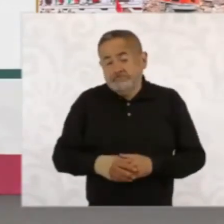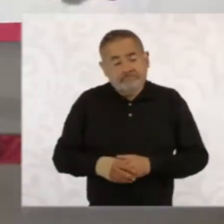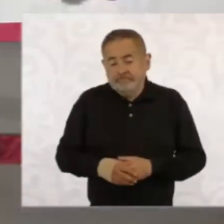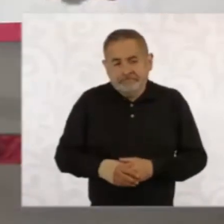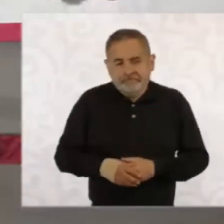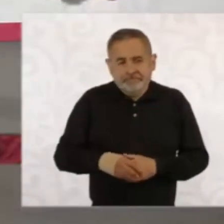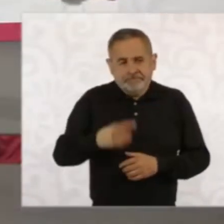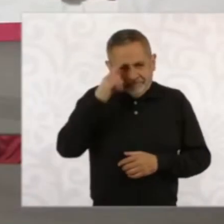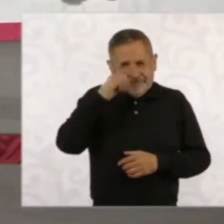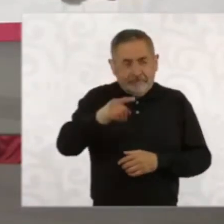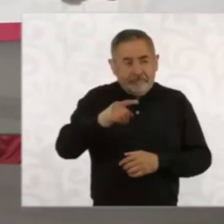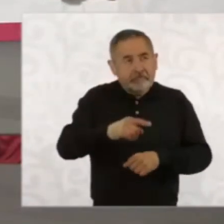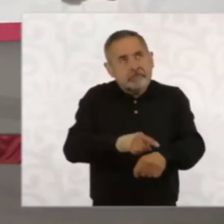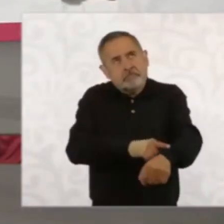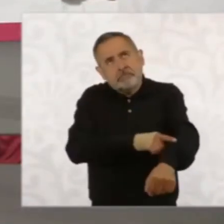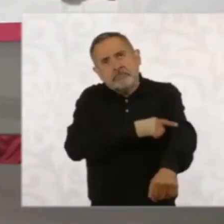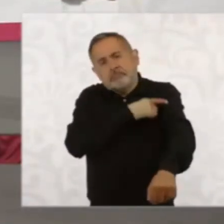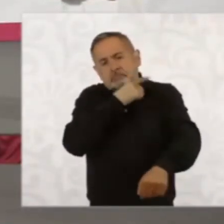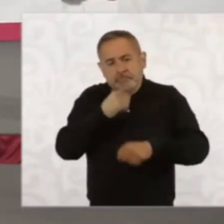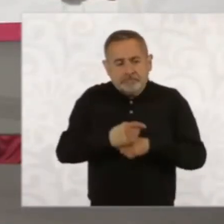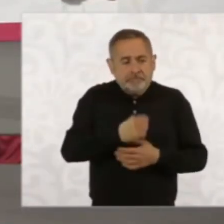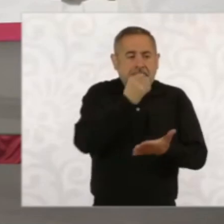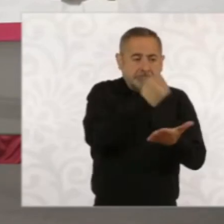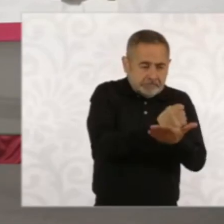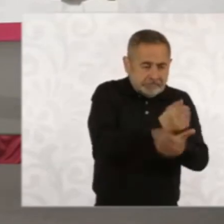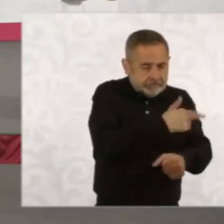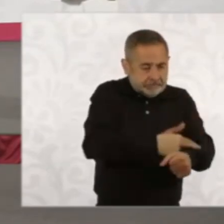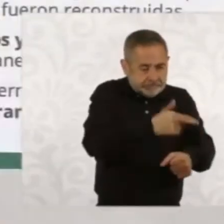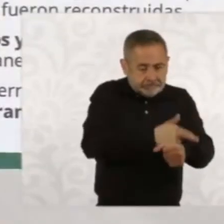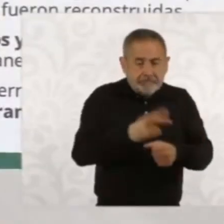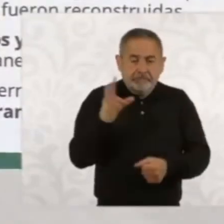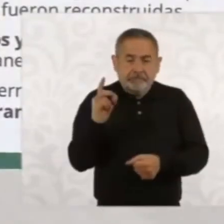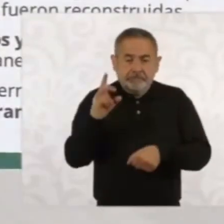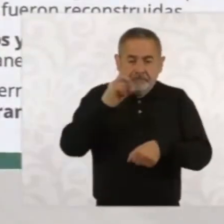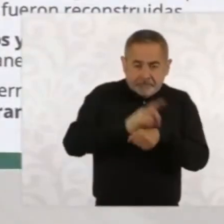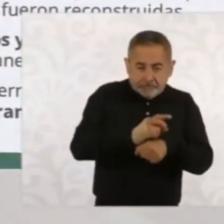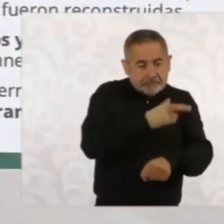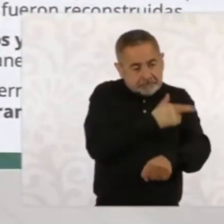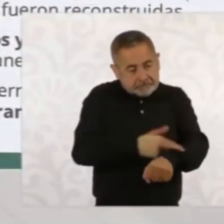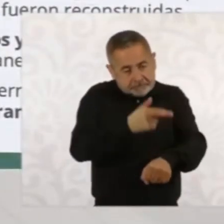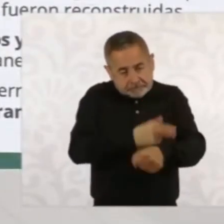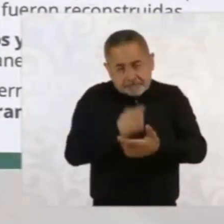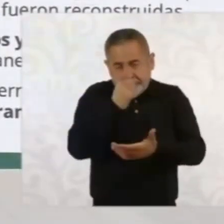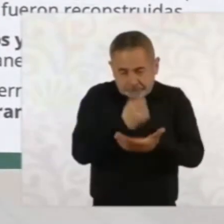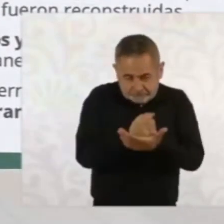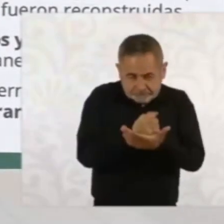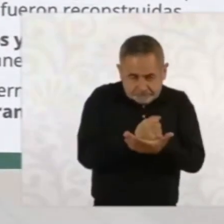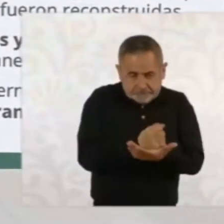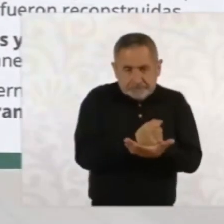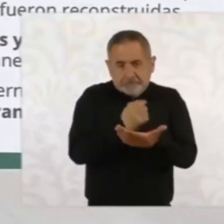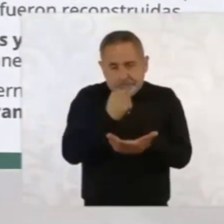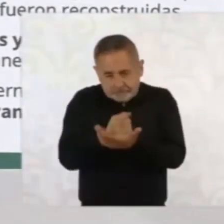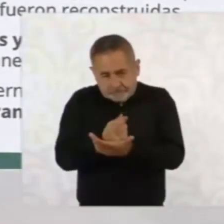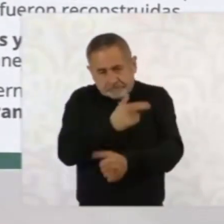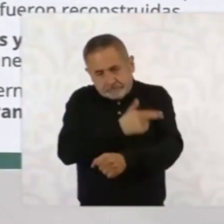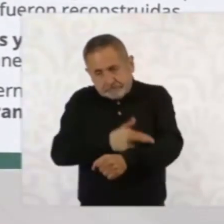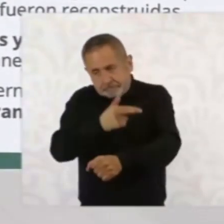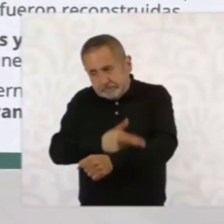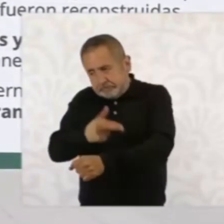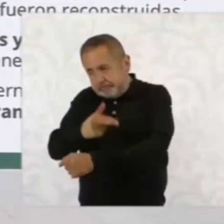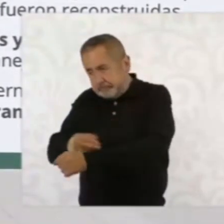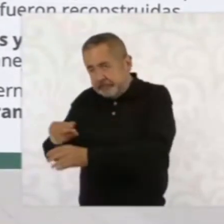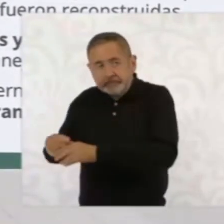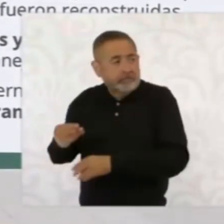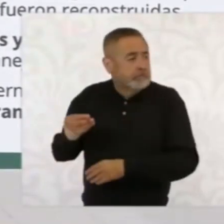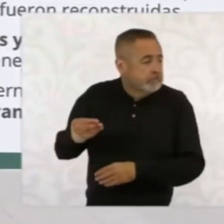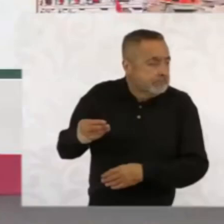proceso era tan largo porque ya después que aprobabas todo tenías 30 días para empezar con el programa, se le fueron los 30 días y entonces ya nunca recibió el